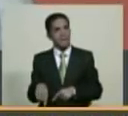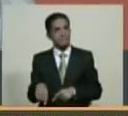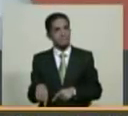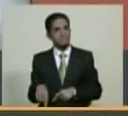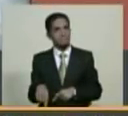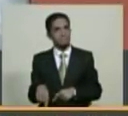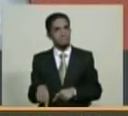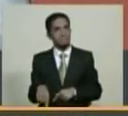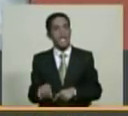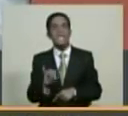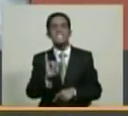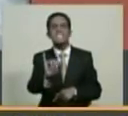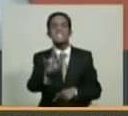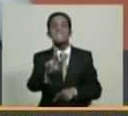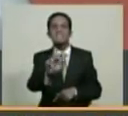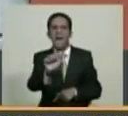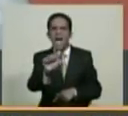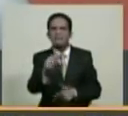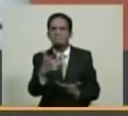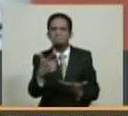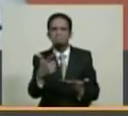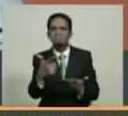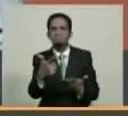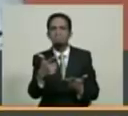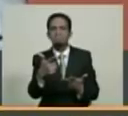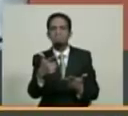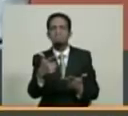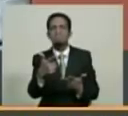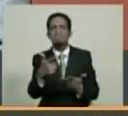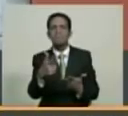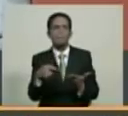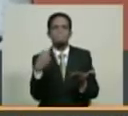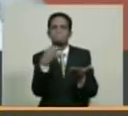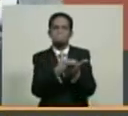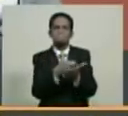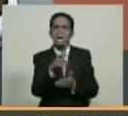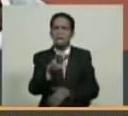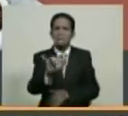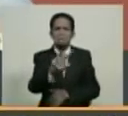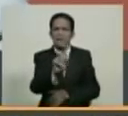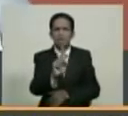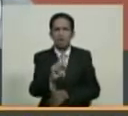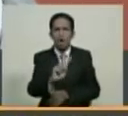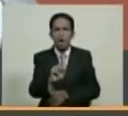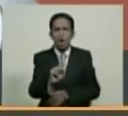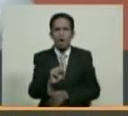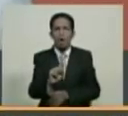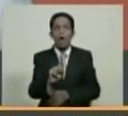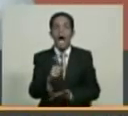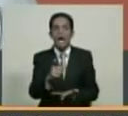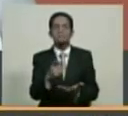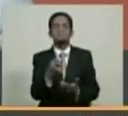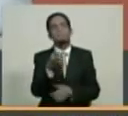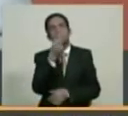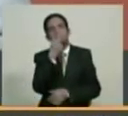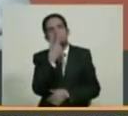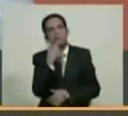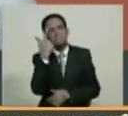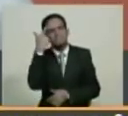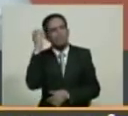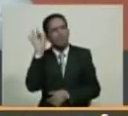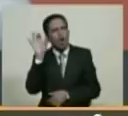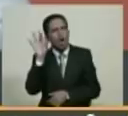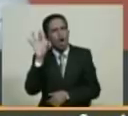exonera toda la medicina, absolutamente toda la medicina, vicepresidente, desde una pastillita para el dolor de